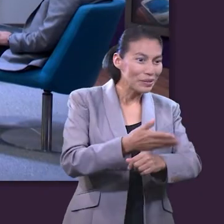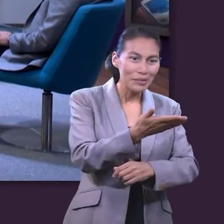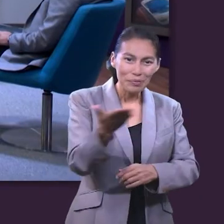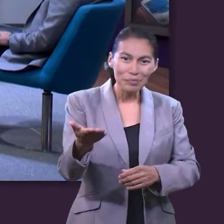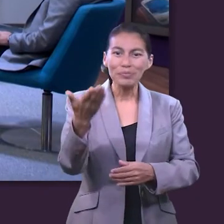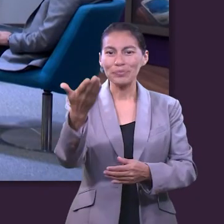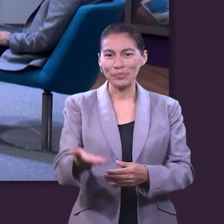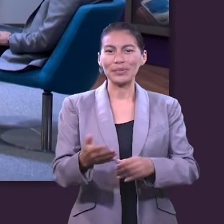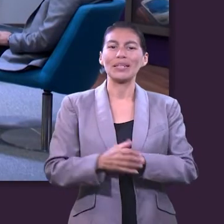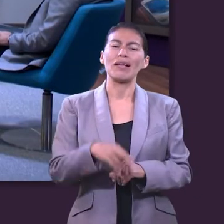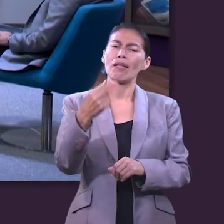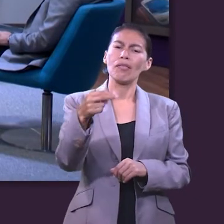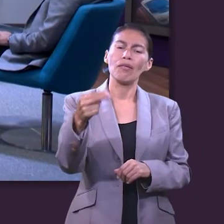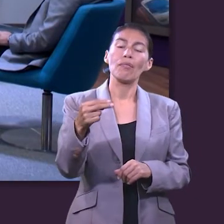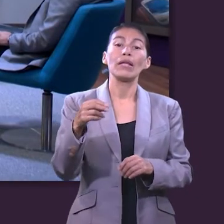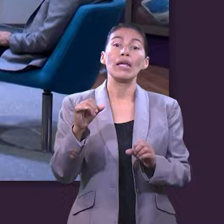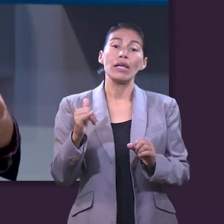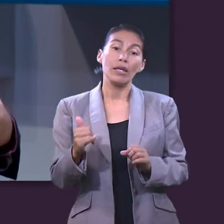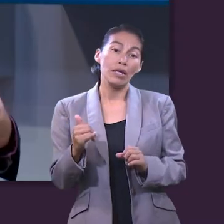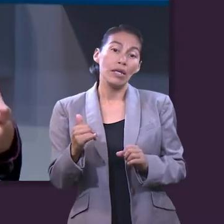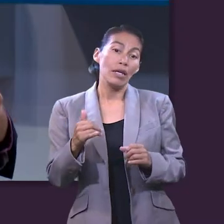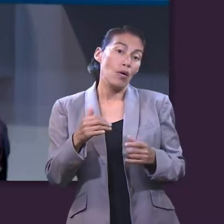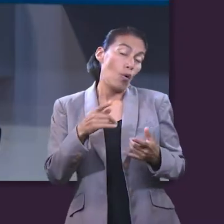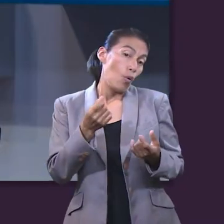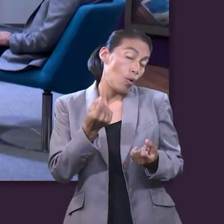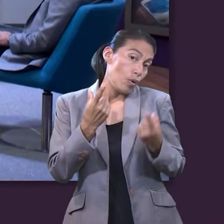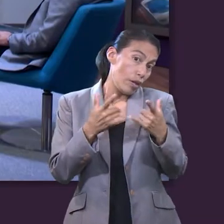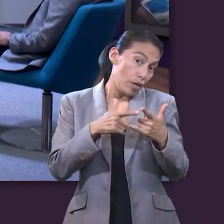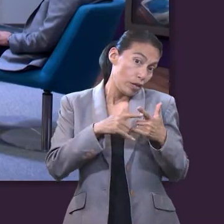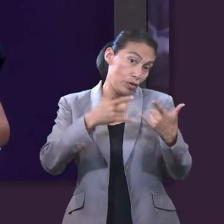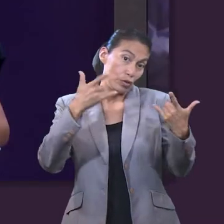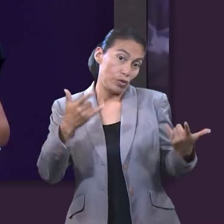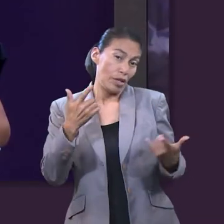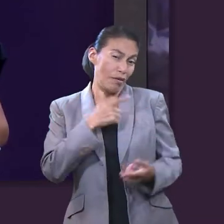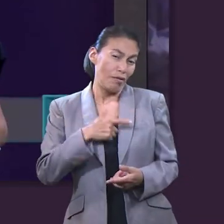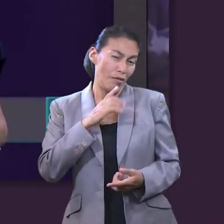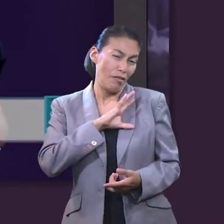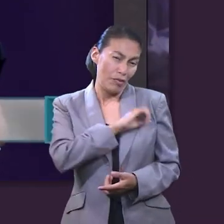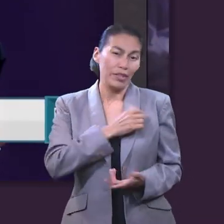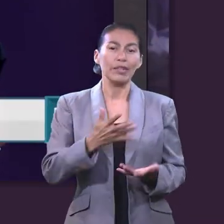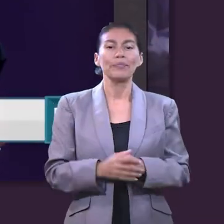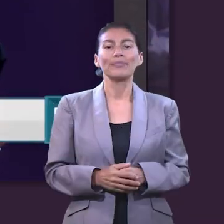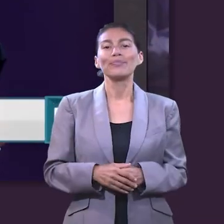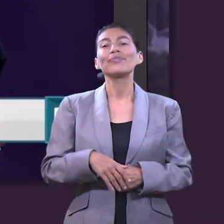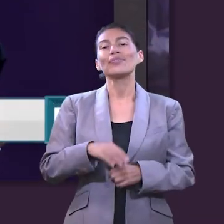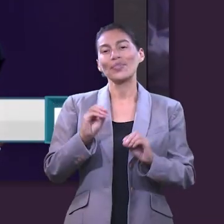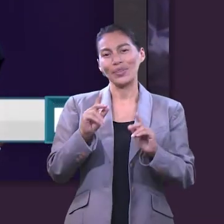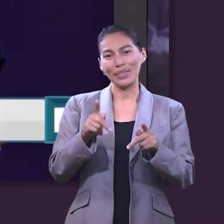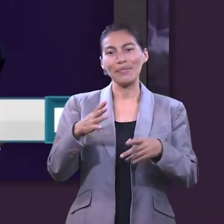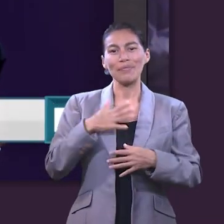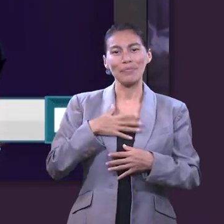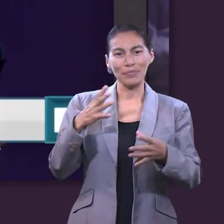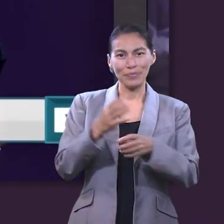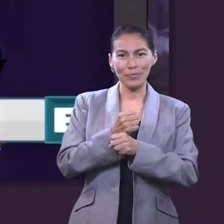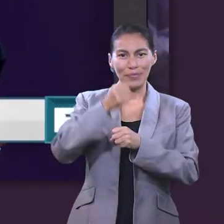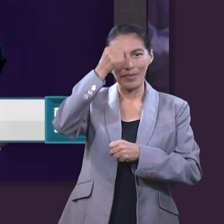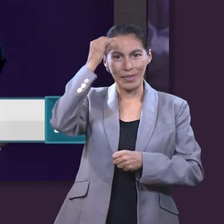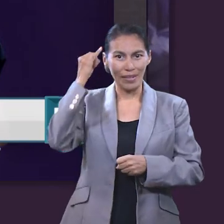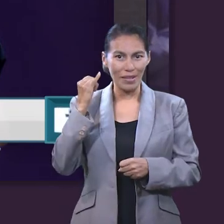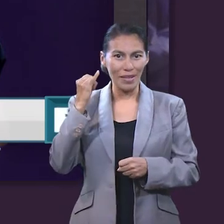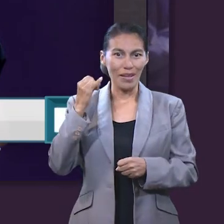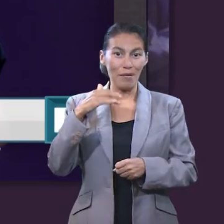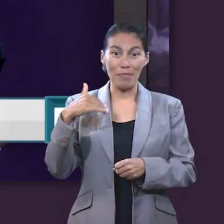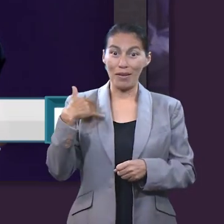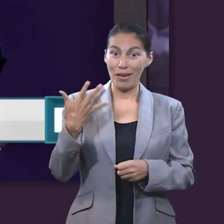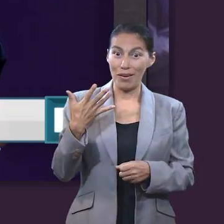nuestra escena o nuestra historia favorita de Jesús. Ok, mi nombre es Saray Prado y mi momento favorito fue en el